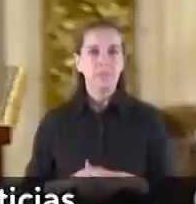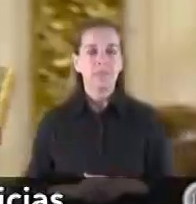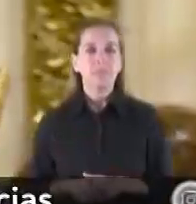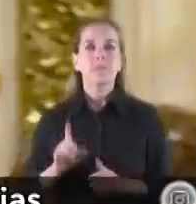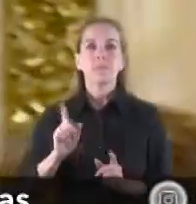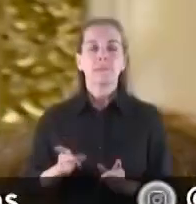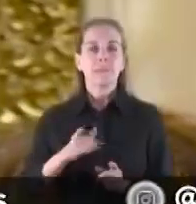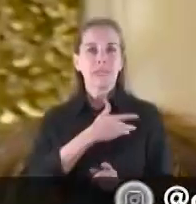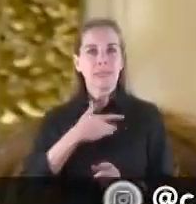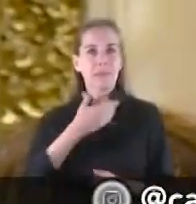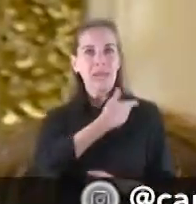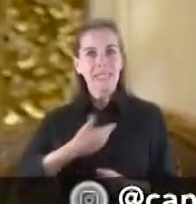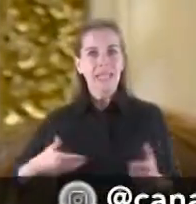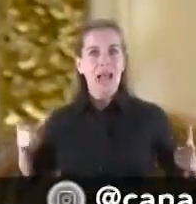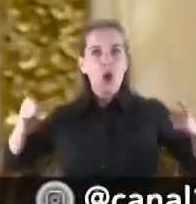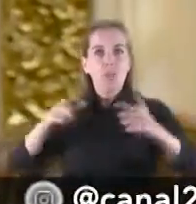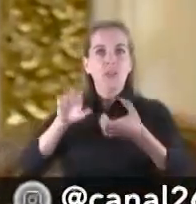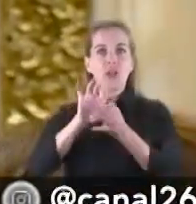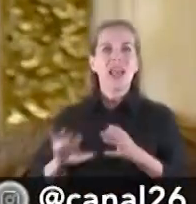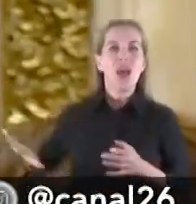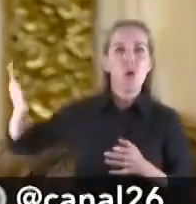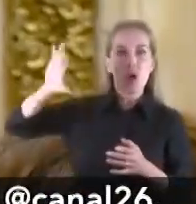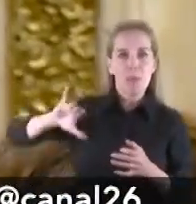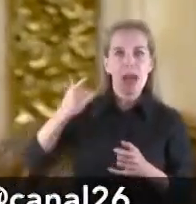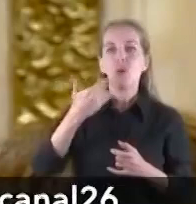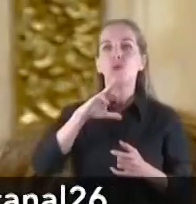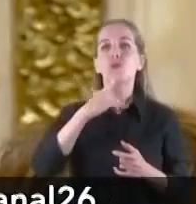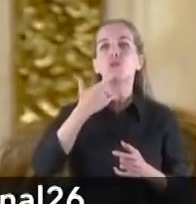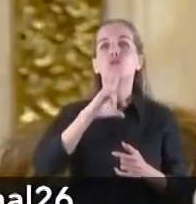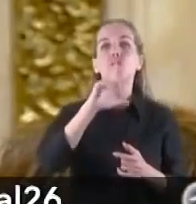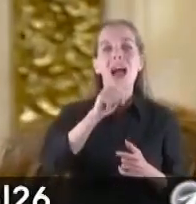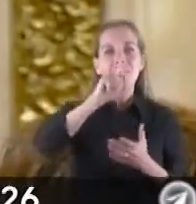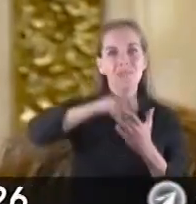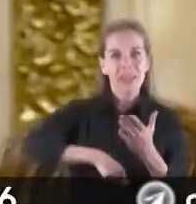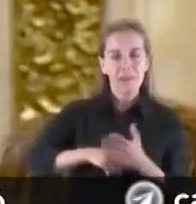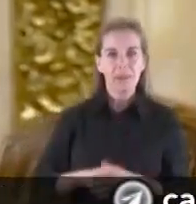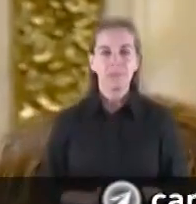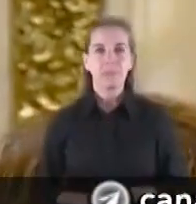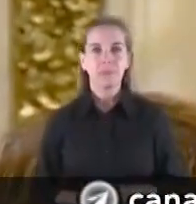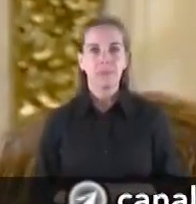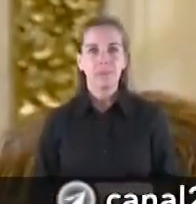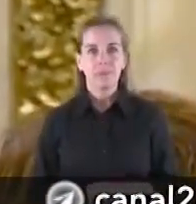y la señora presidenta de la Comisión Europea, Ursula von der Leyen.